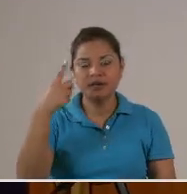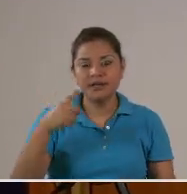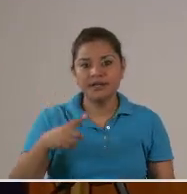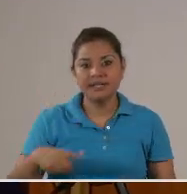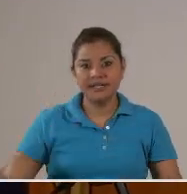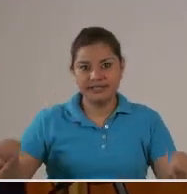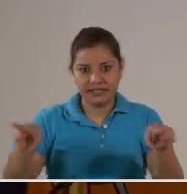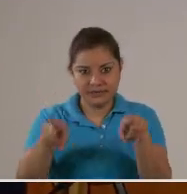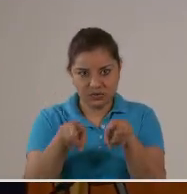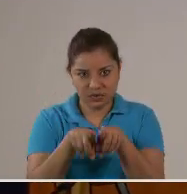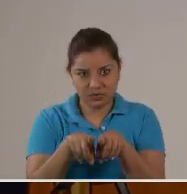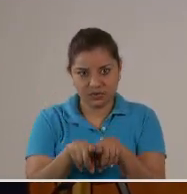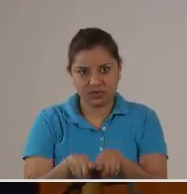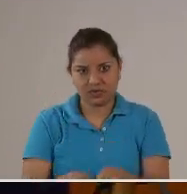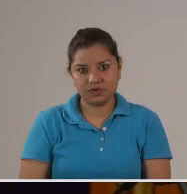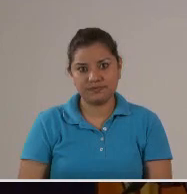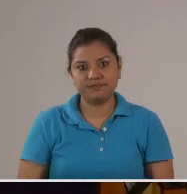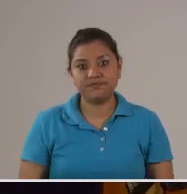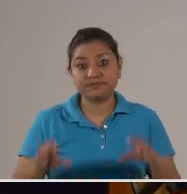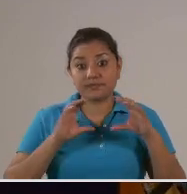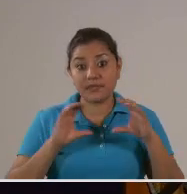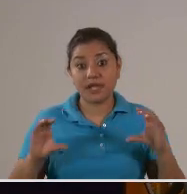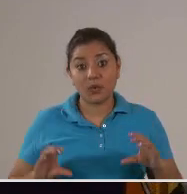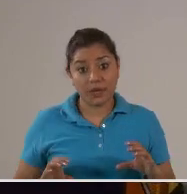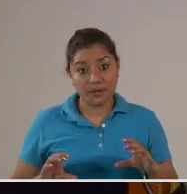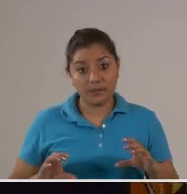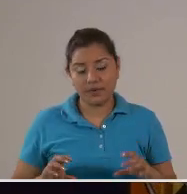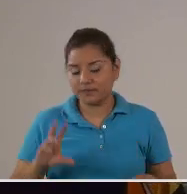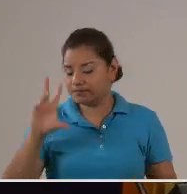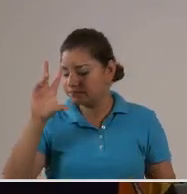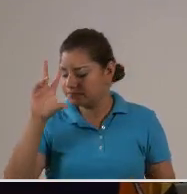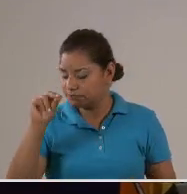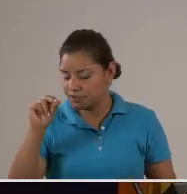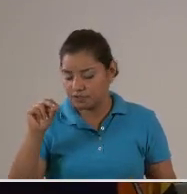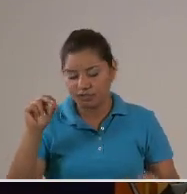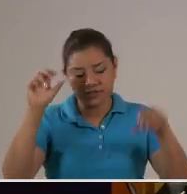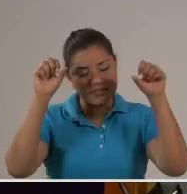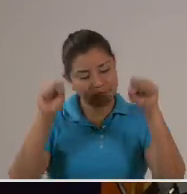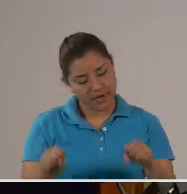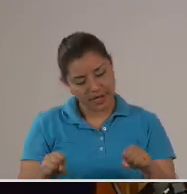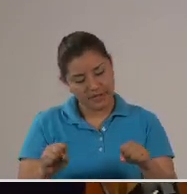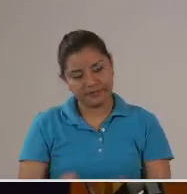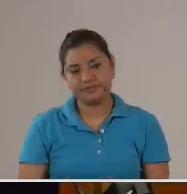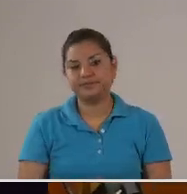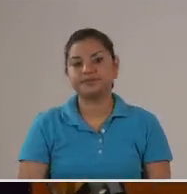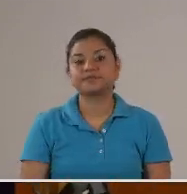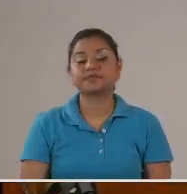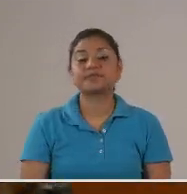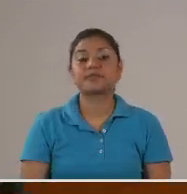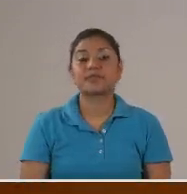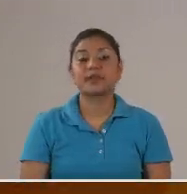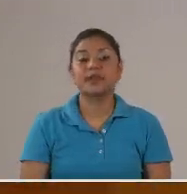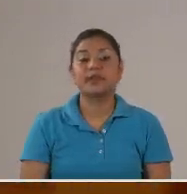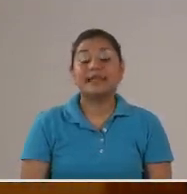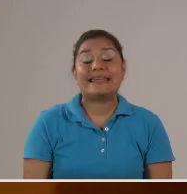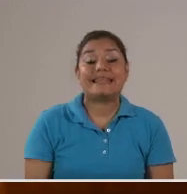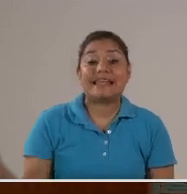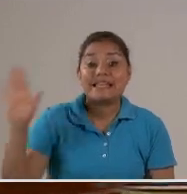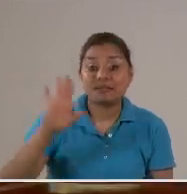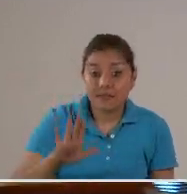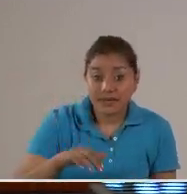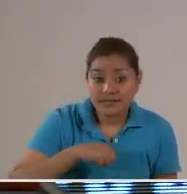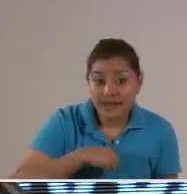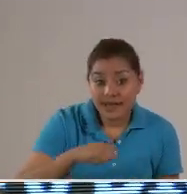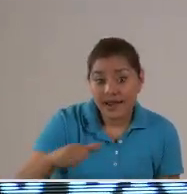ahí pero juntos en cuerpo es imposible en este momento y el otro es el